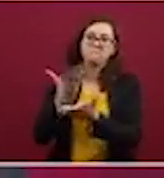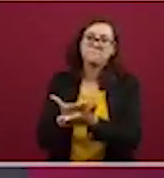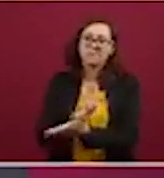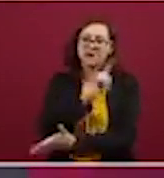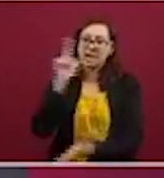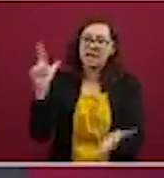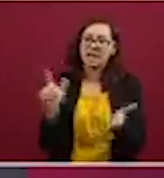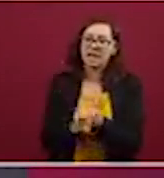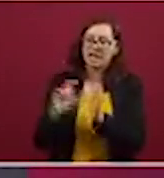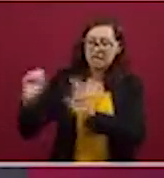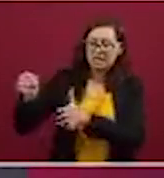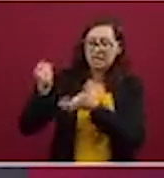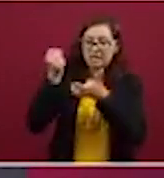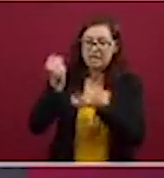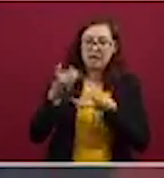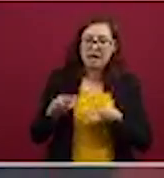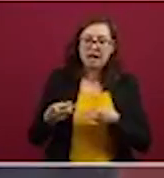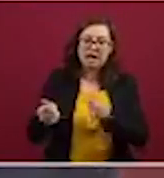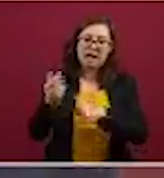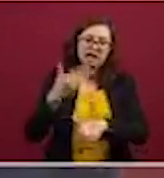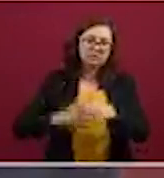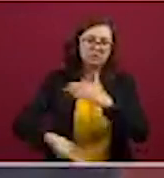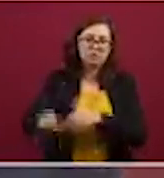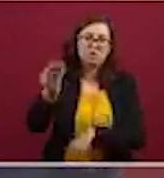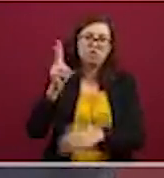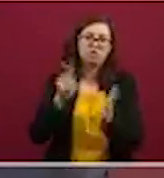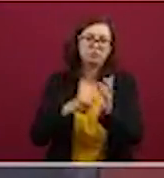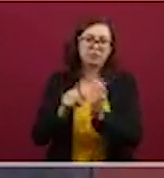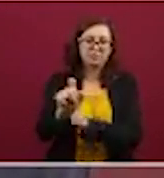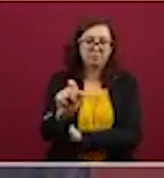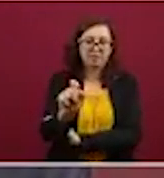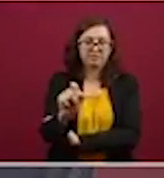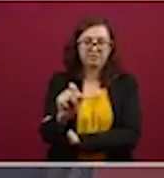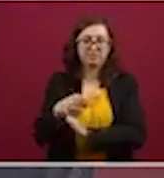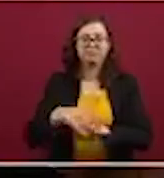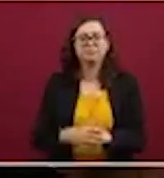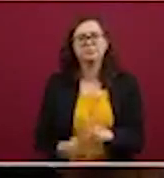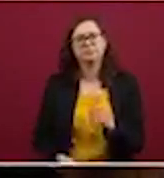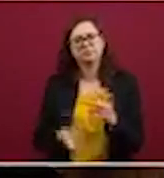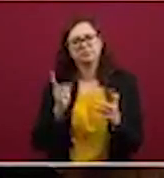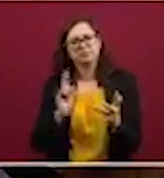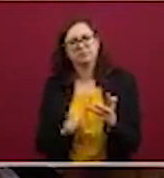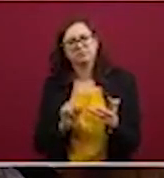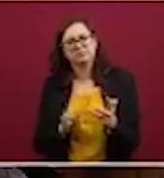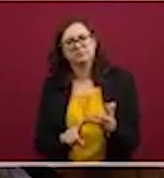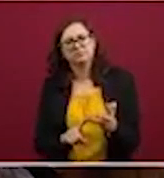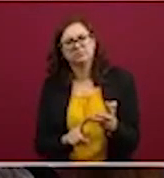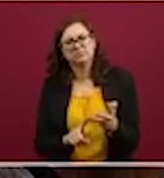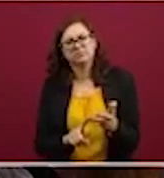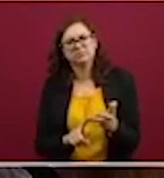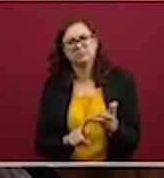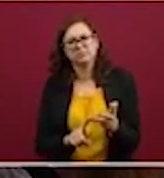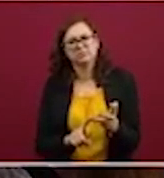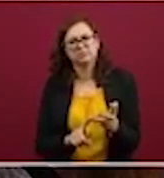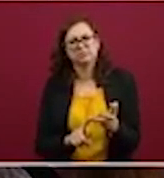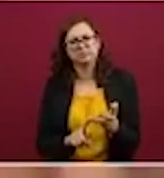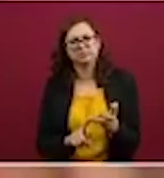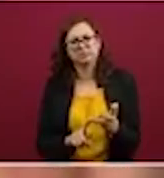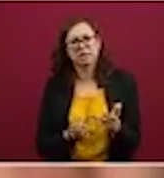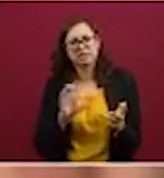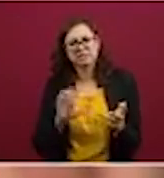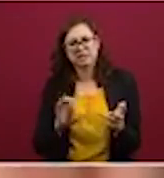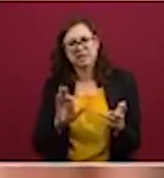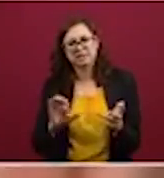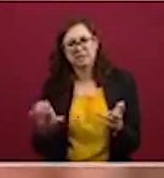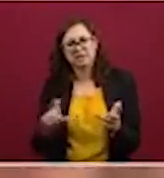ingreso y de presupuestos para el año próximo y lo tercero el financiamiento de deuda de la cf que volverá a